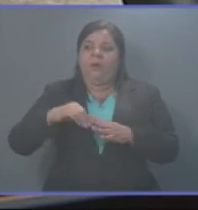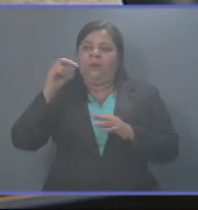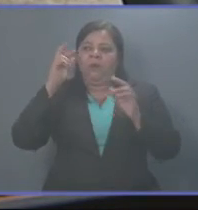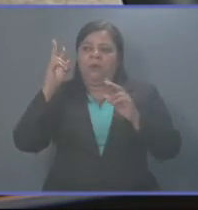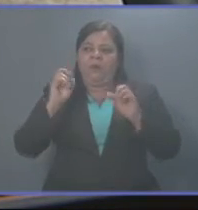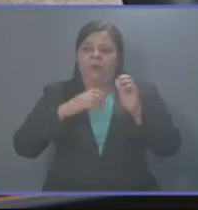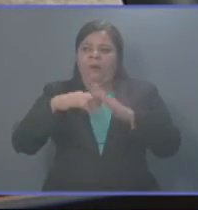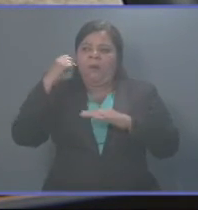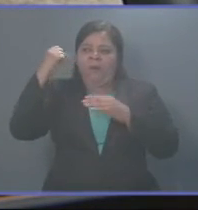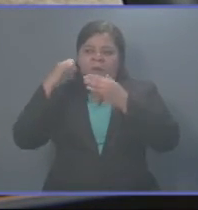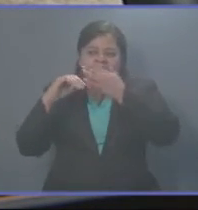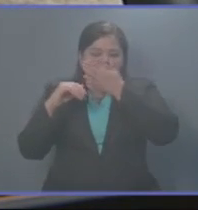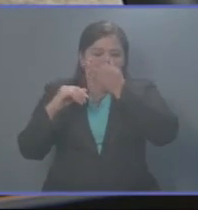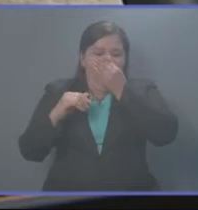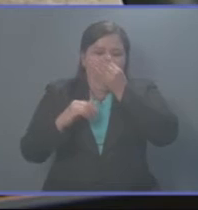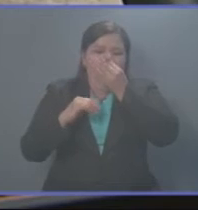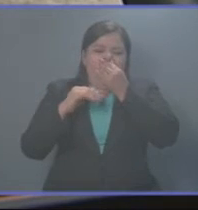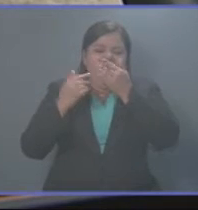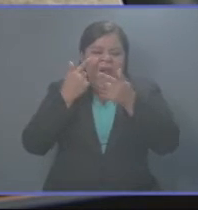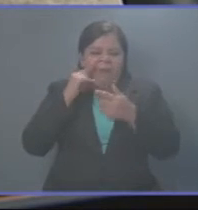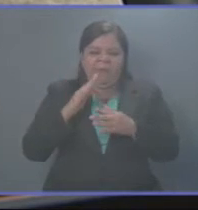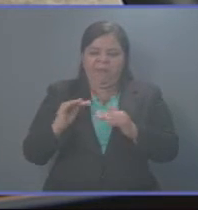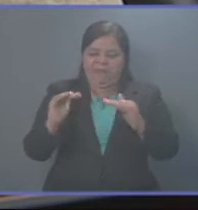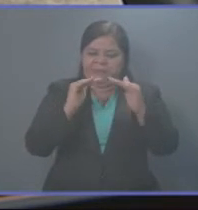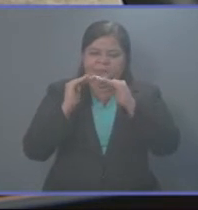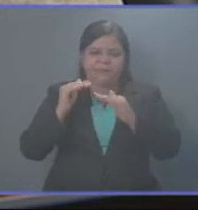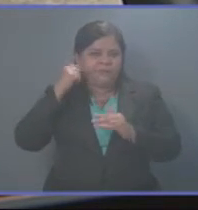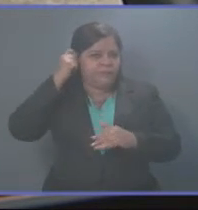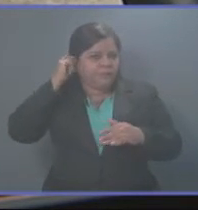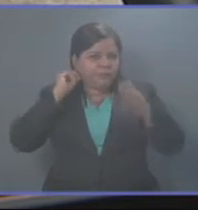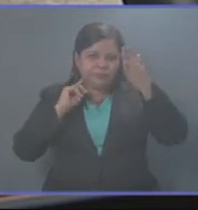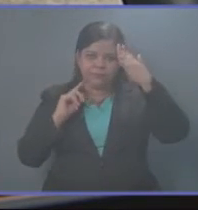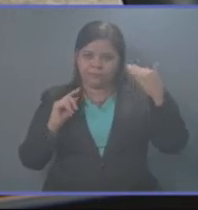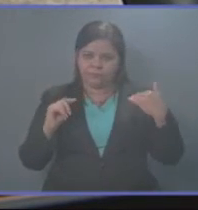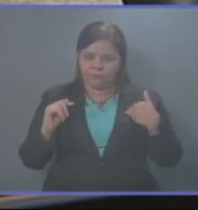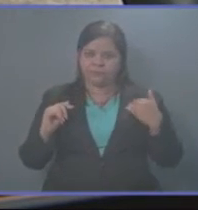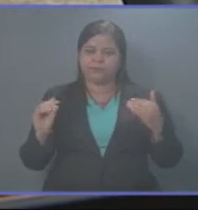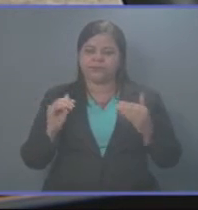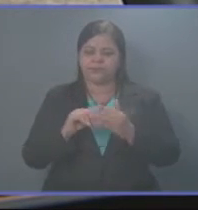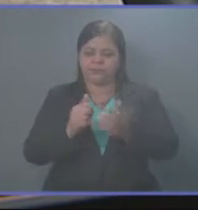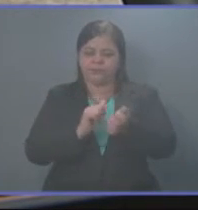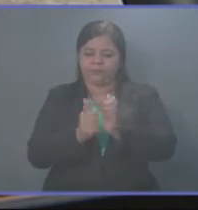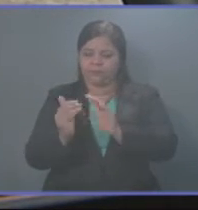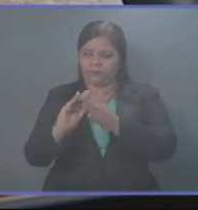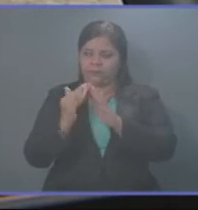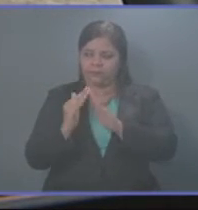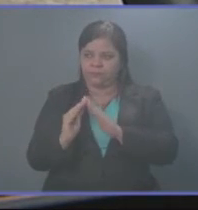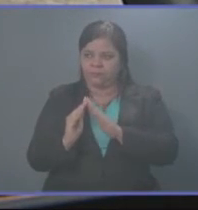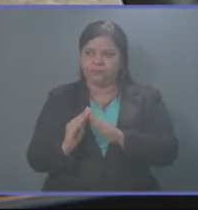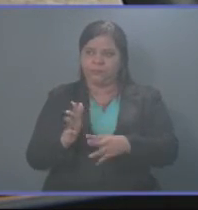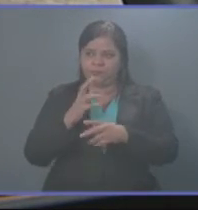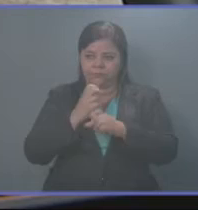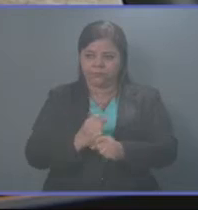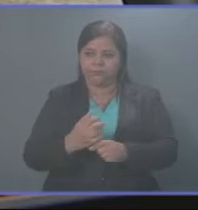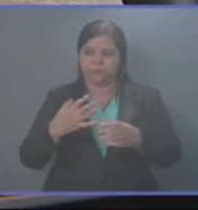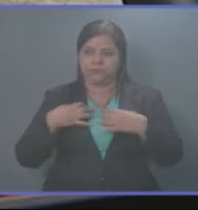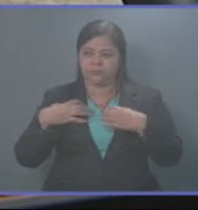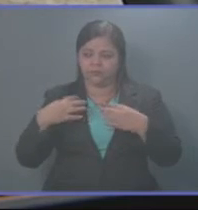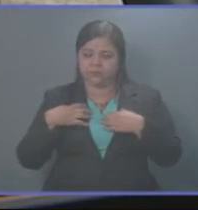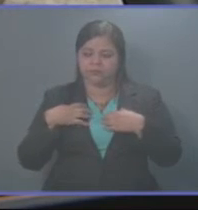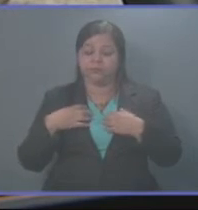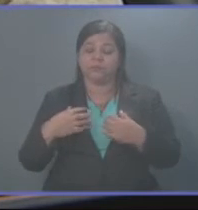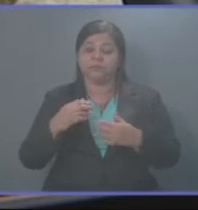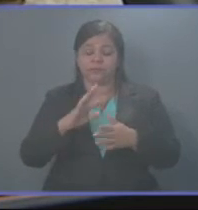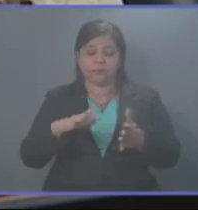los siguientes: paridad de género, deporte comunitario, seguro de vida y accidentes obligatorio